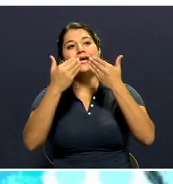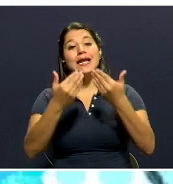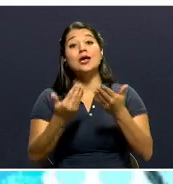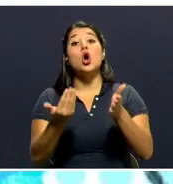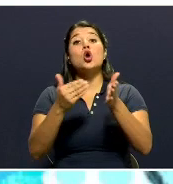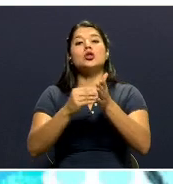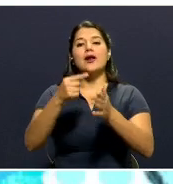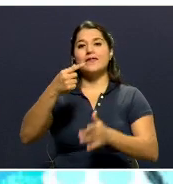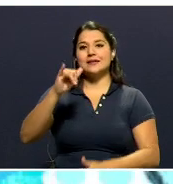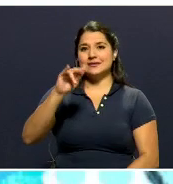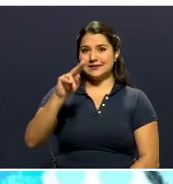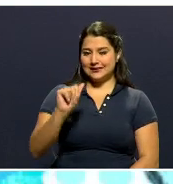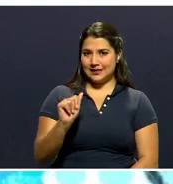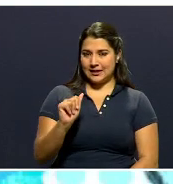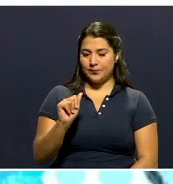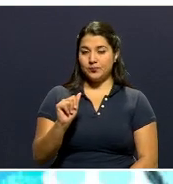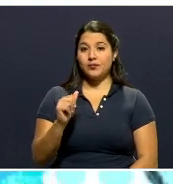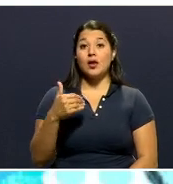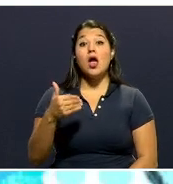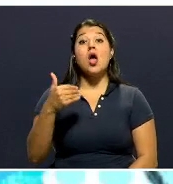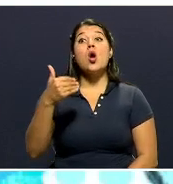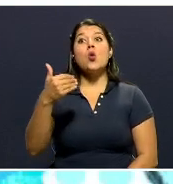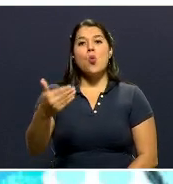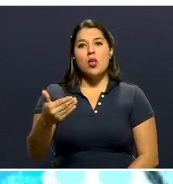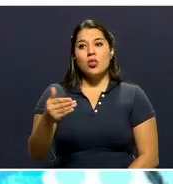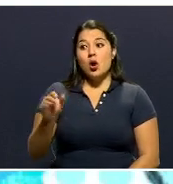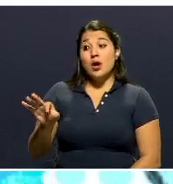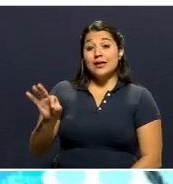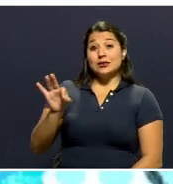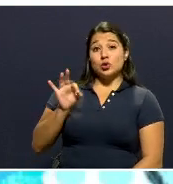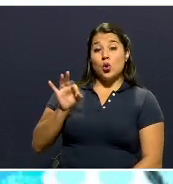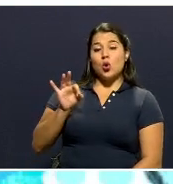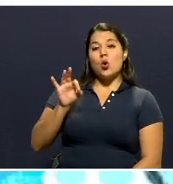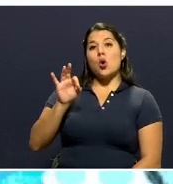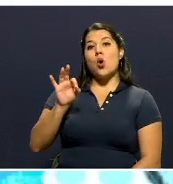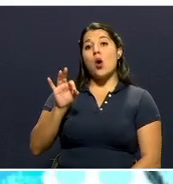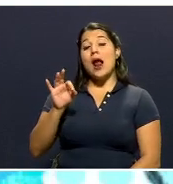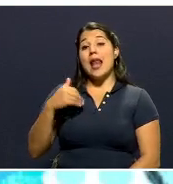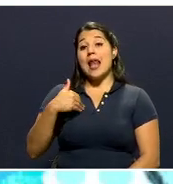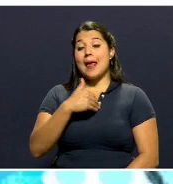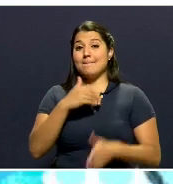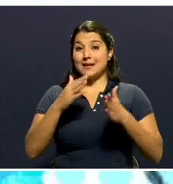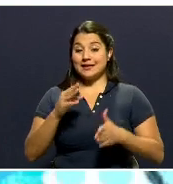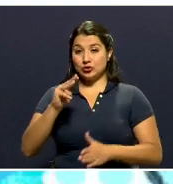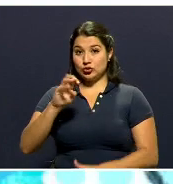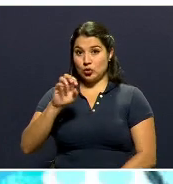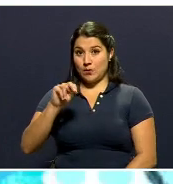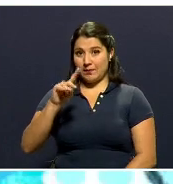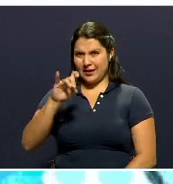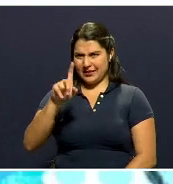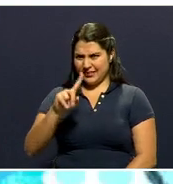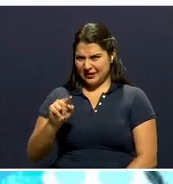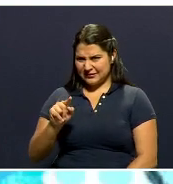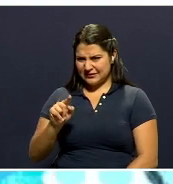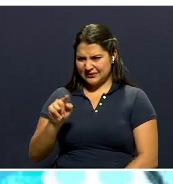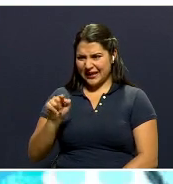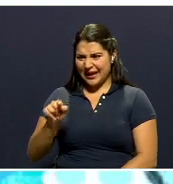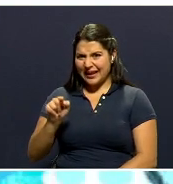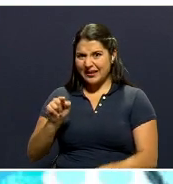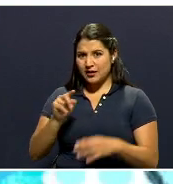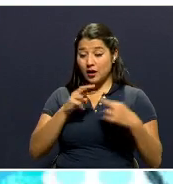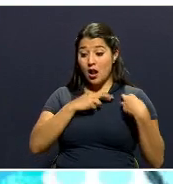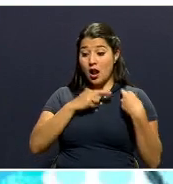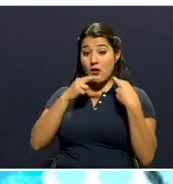vamos con Gina. Al recargar al ministro Méndez Mata, ¿no arriesga el capital político que entraña que el MOP cumpla las obras que